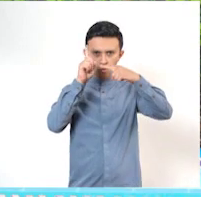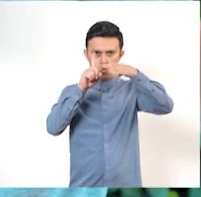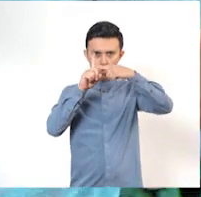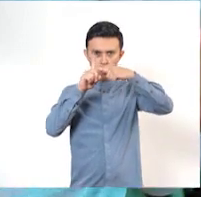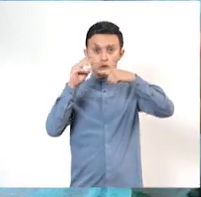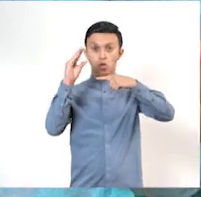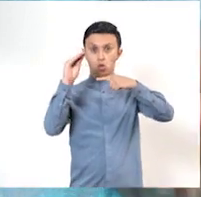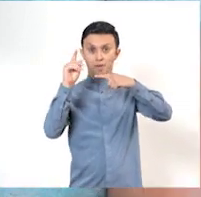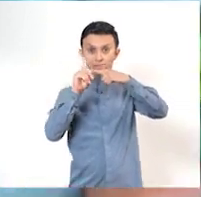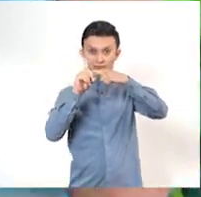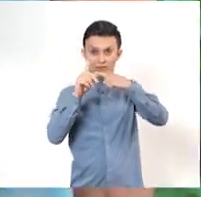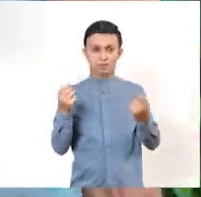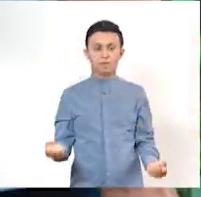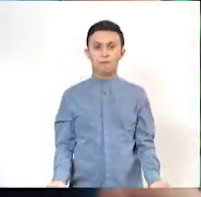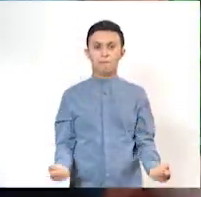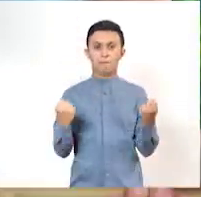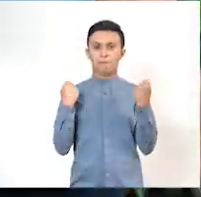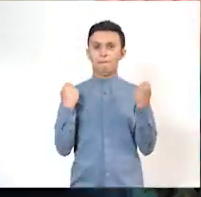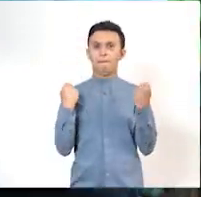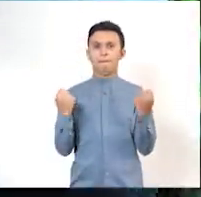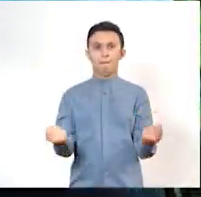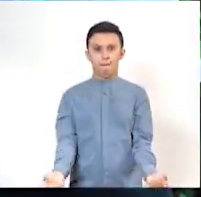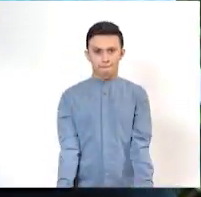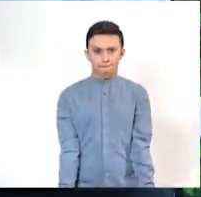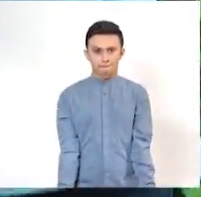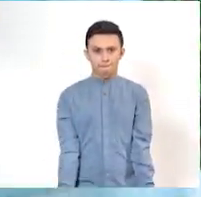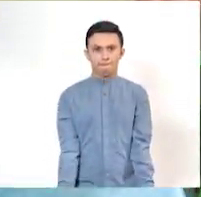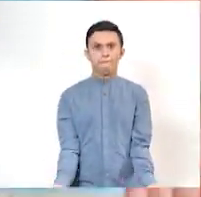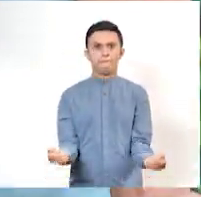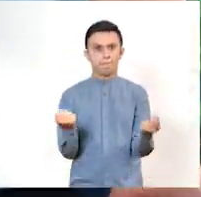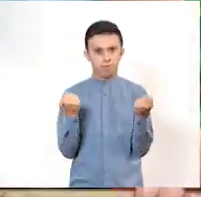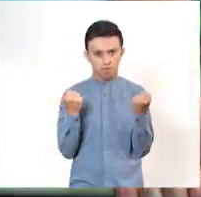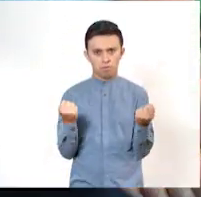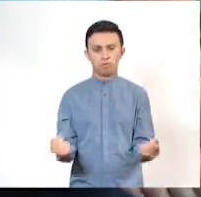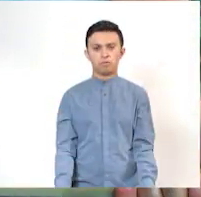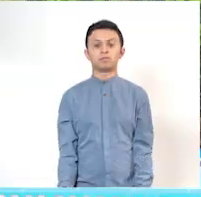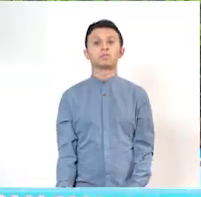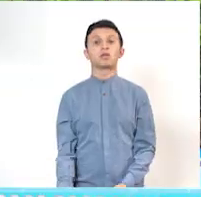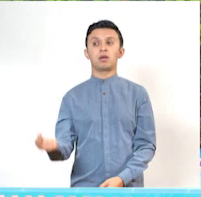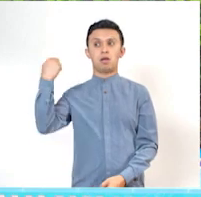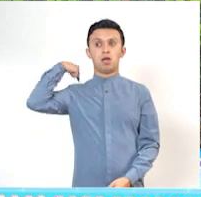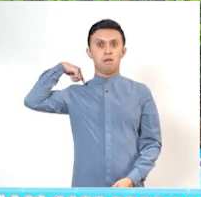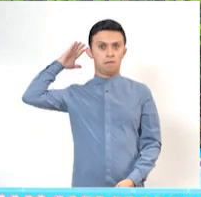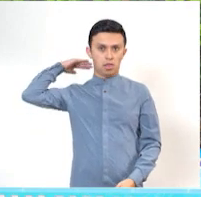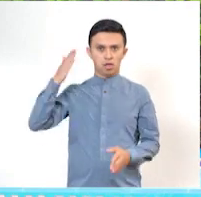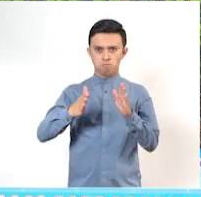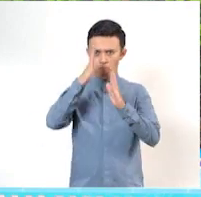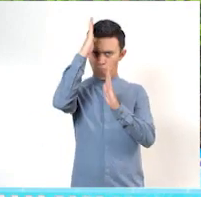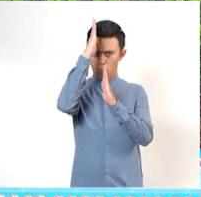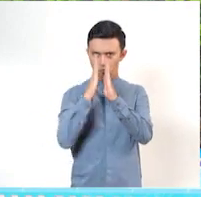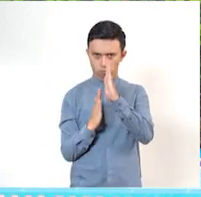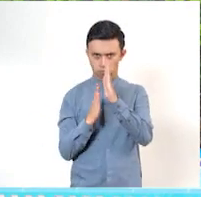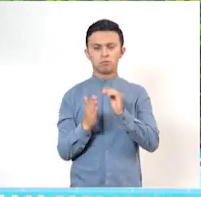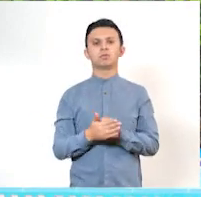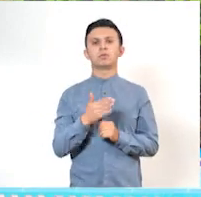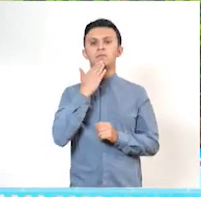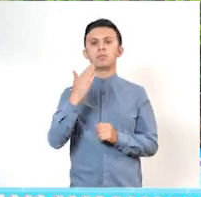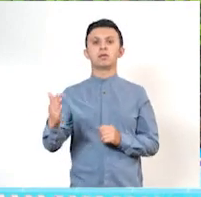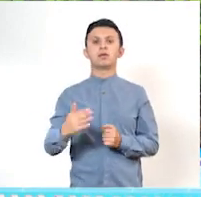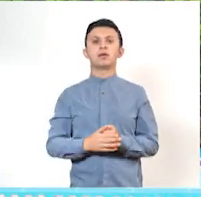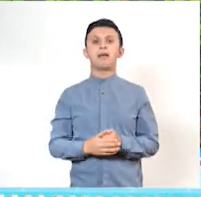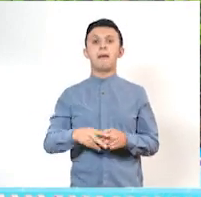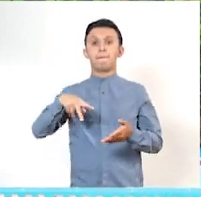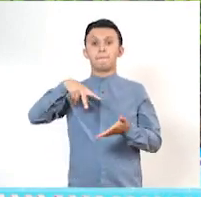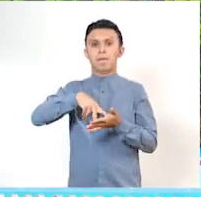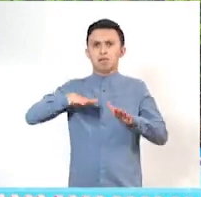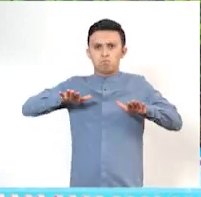grados y extendemos. Flexionamos y extendemos. Nuestra espalda derecha y